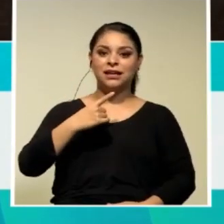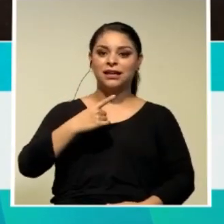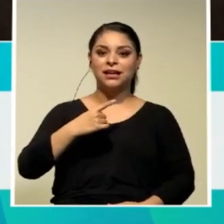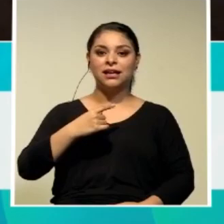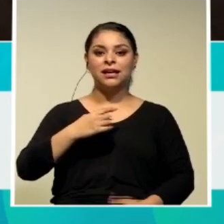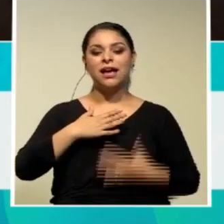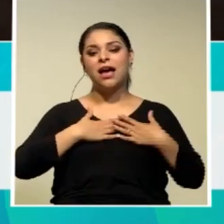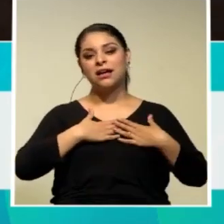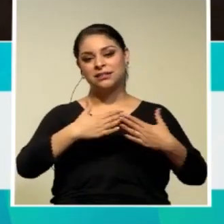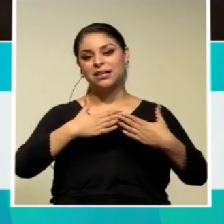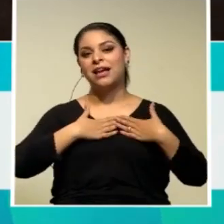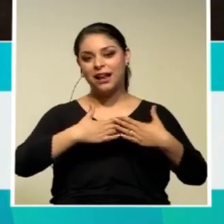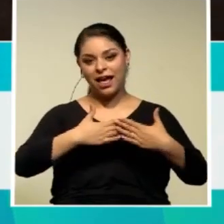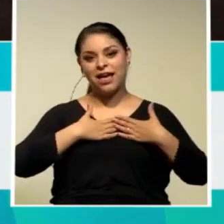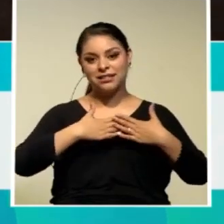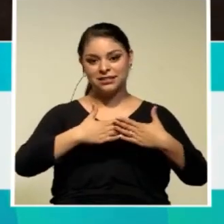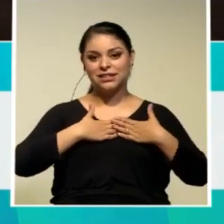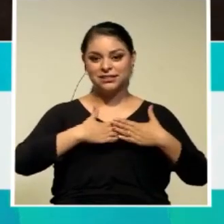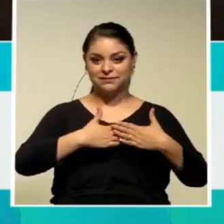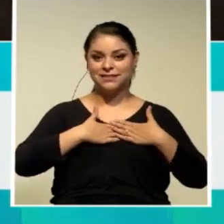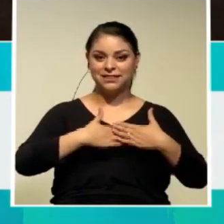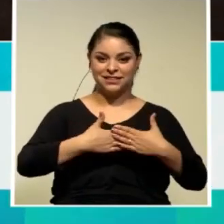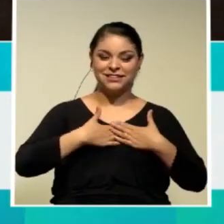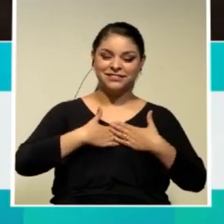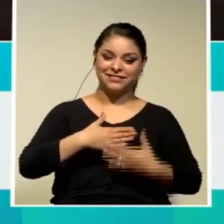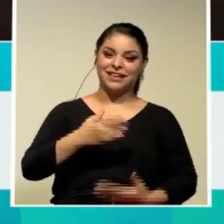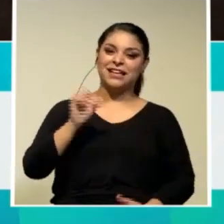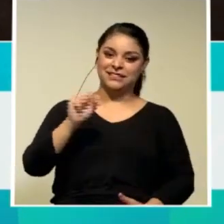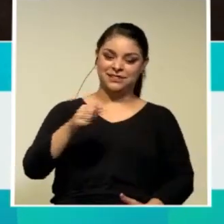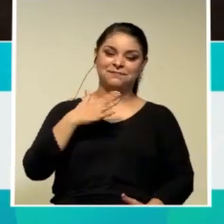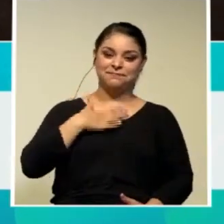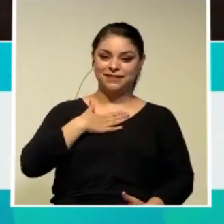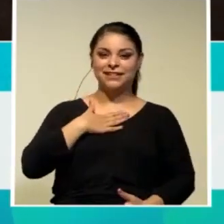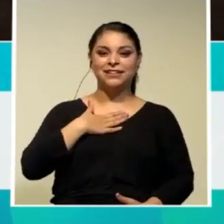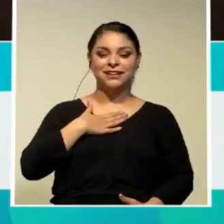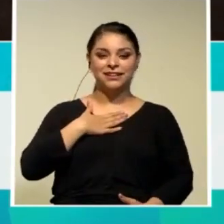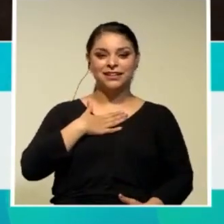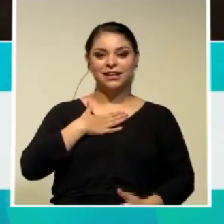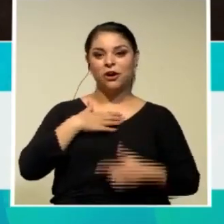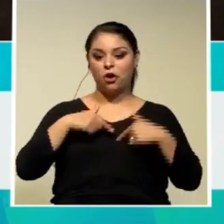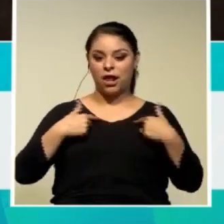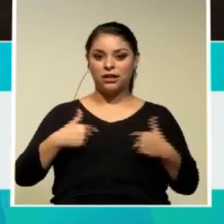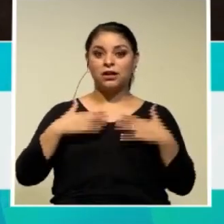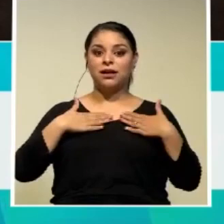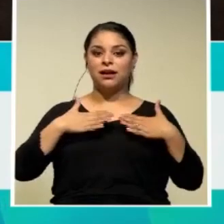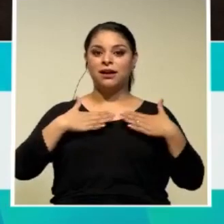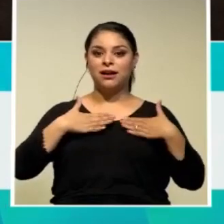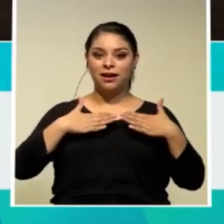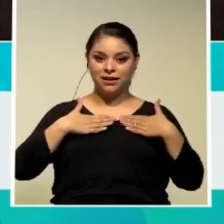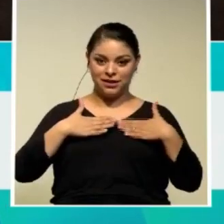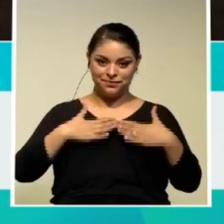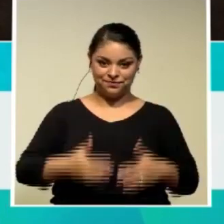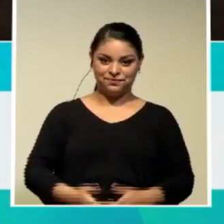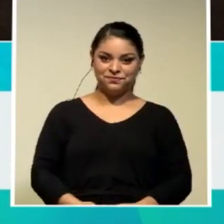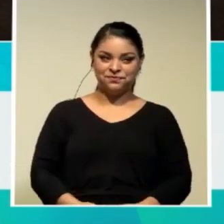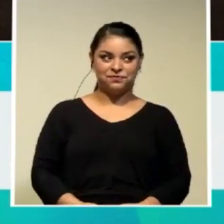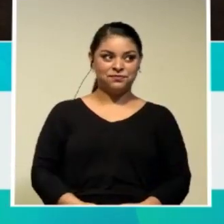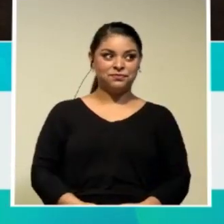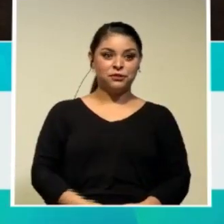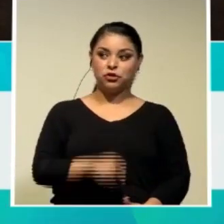Aceleraste mis latidos. Así me siento. Así el corazón, pum, pum, pum, pum. Con los latidos acelerados. Exactamente, qué bueno. Chicos,